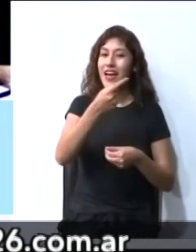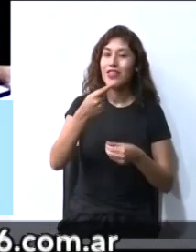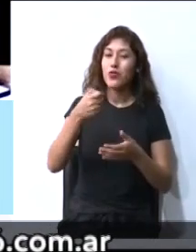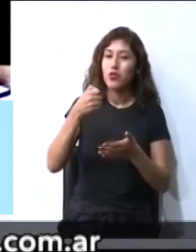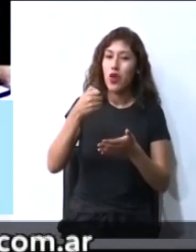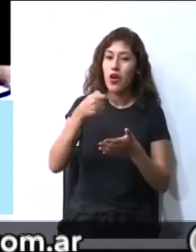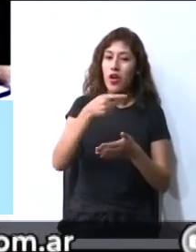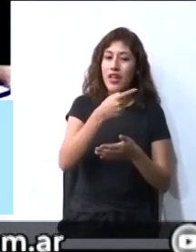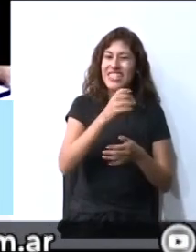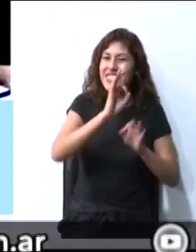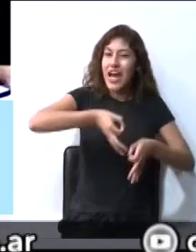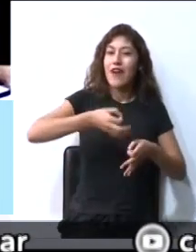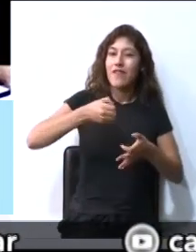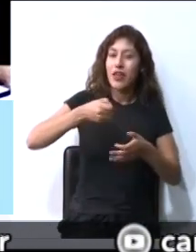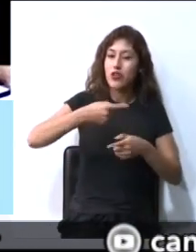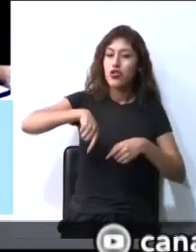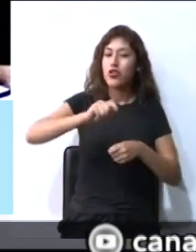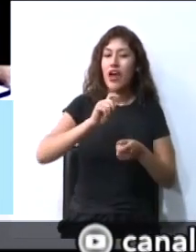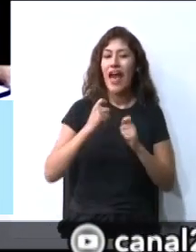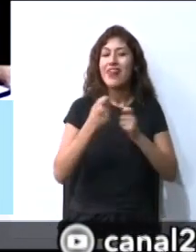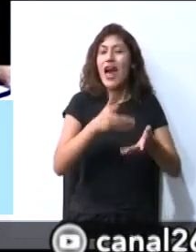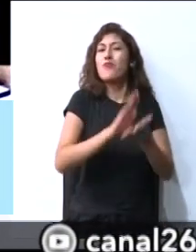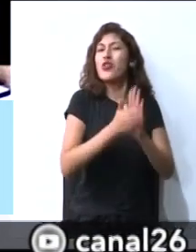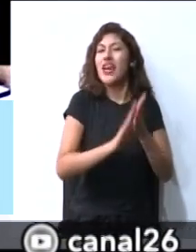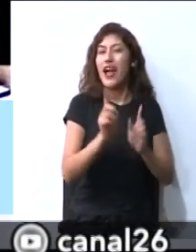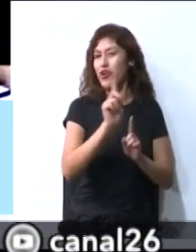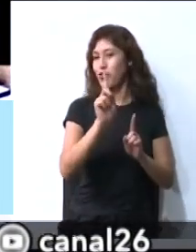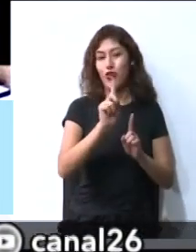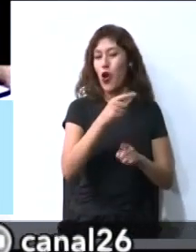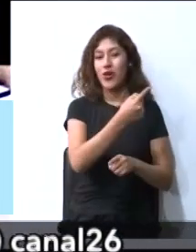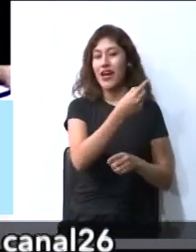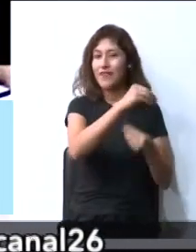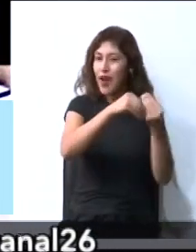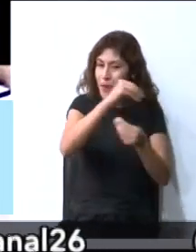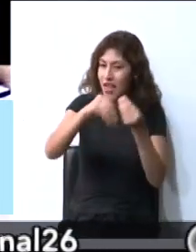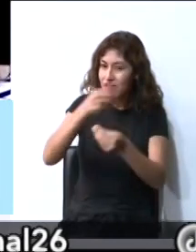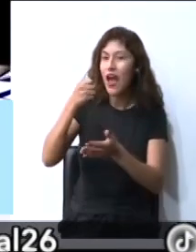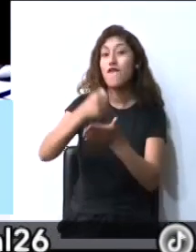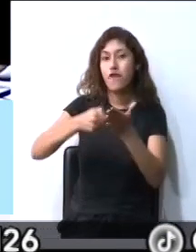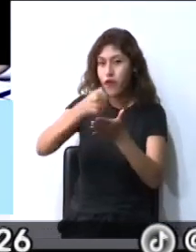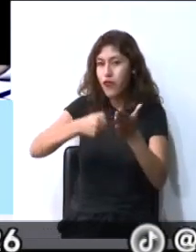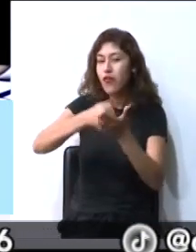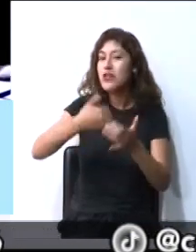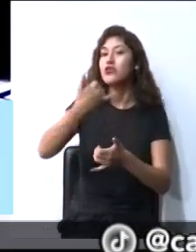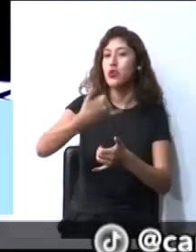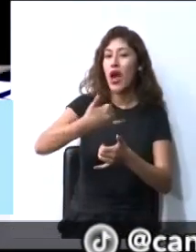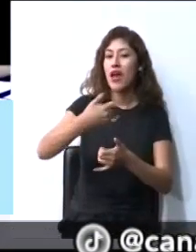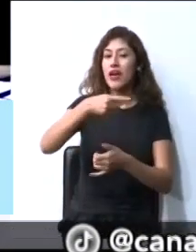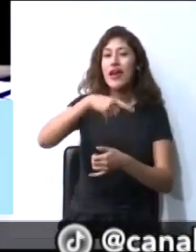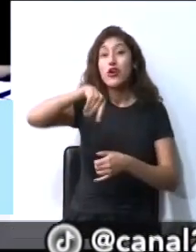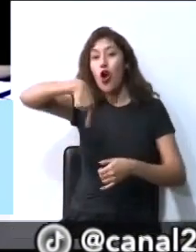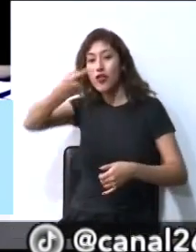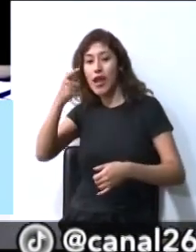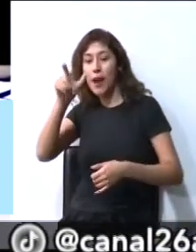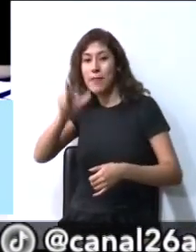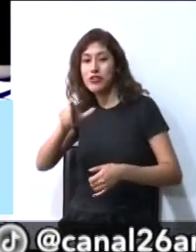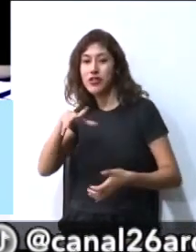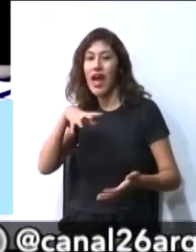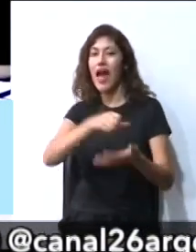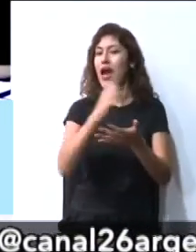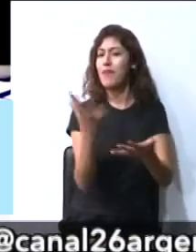regalan, no le debes nada a nadie, y nadie tampoco te las puede quitar. También construimos escuelas,